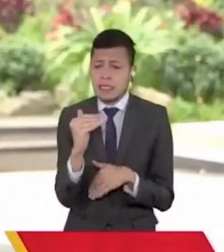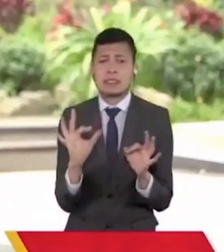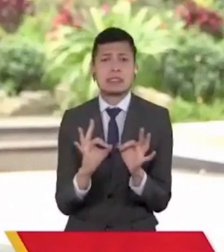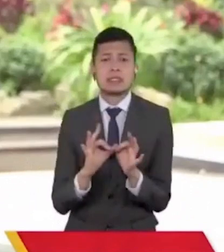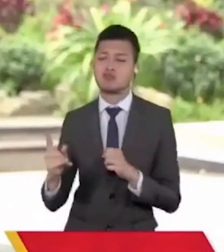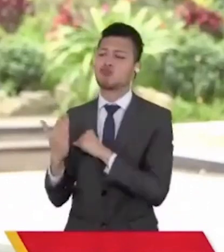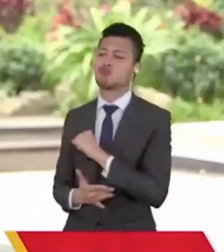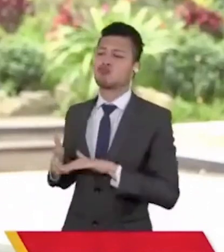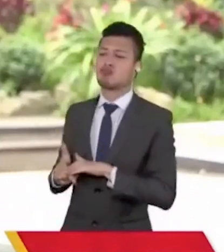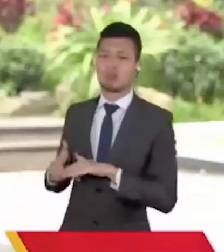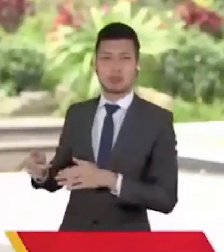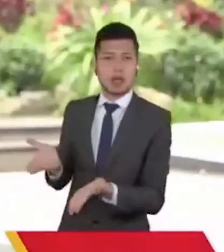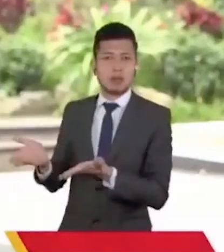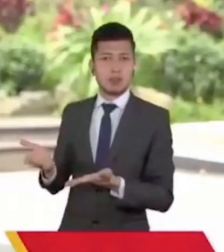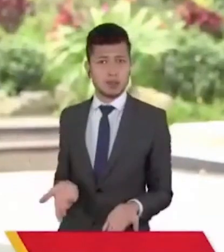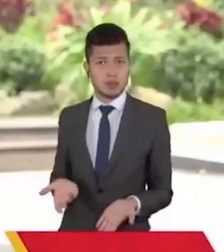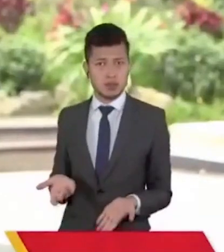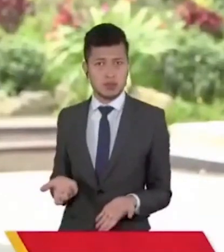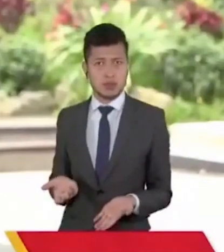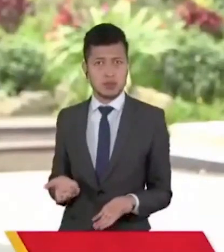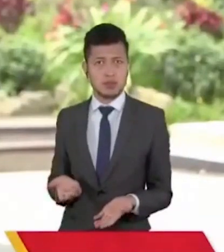que honre la memoria de sus hijos.